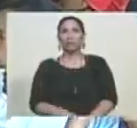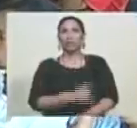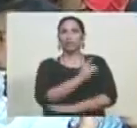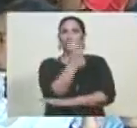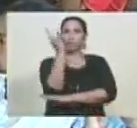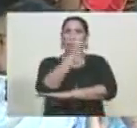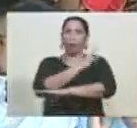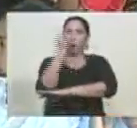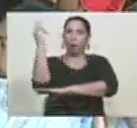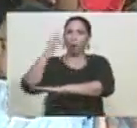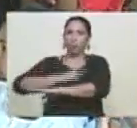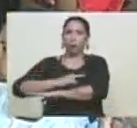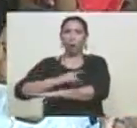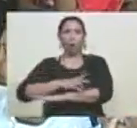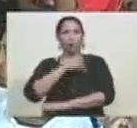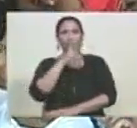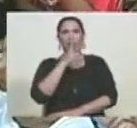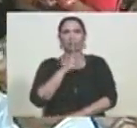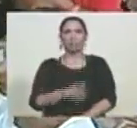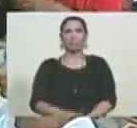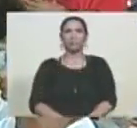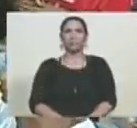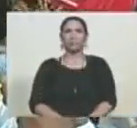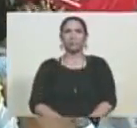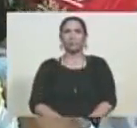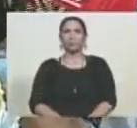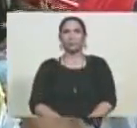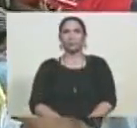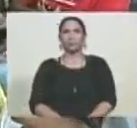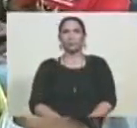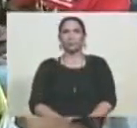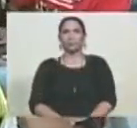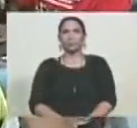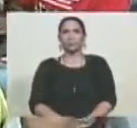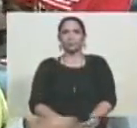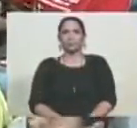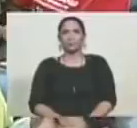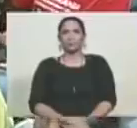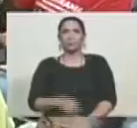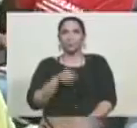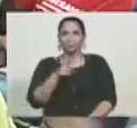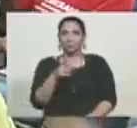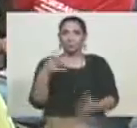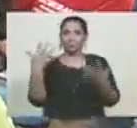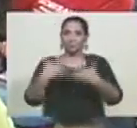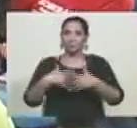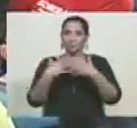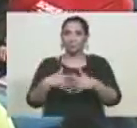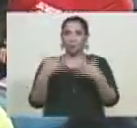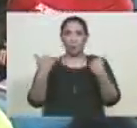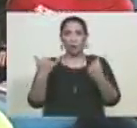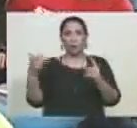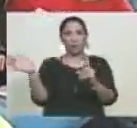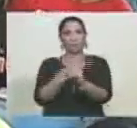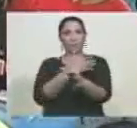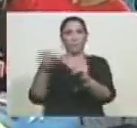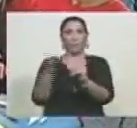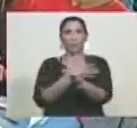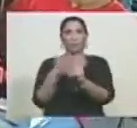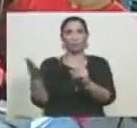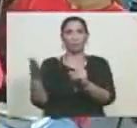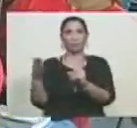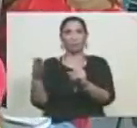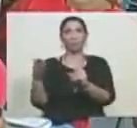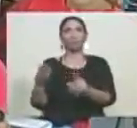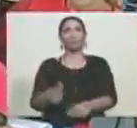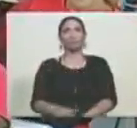Y lo más sorpresivo, mi comandante jefe, es que Esa empresa ahorita nos ataca acusándonos de delitos ambientales,